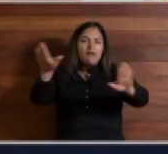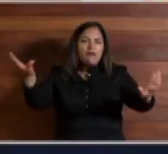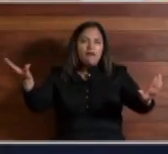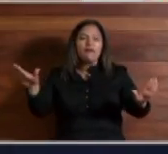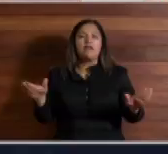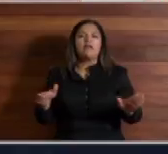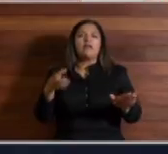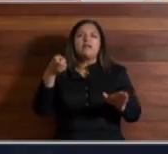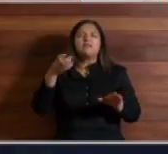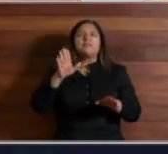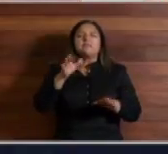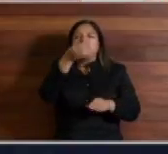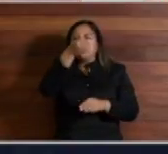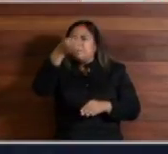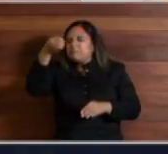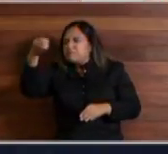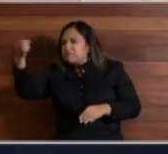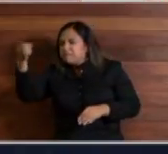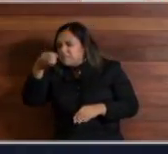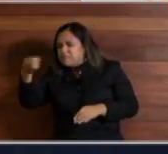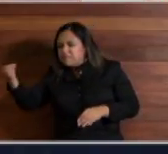su propio lenguaje,